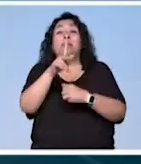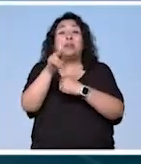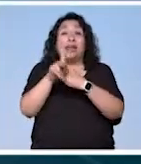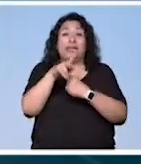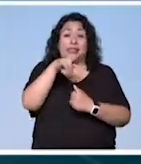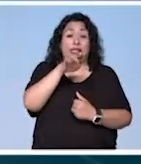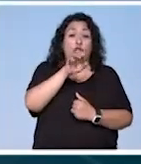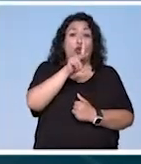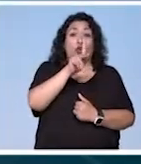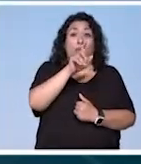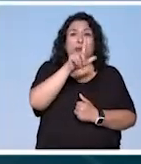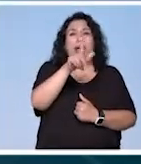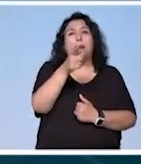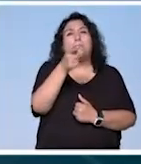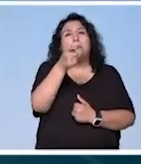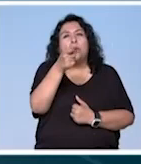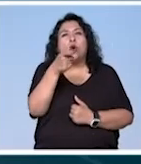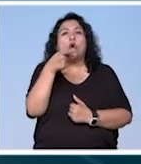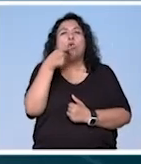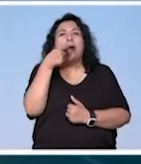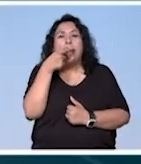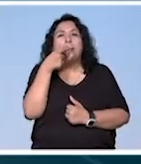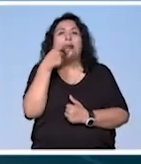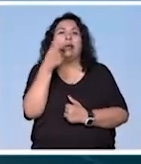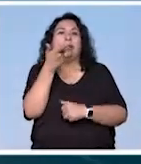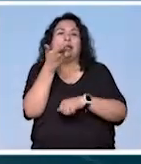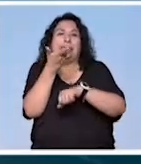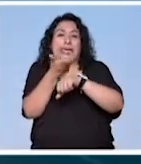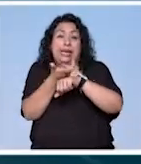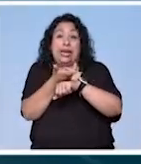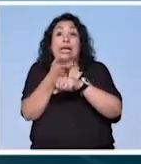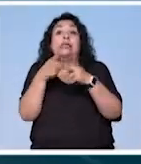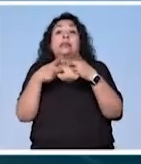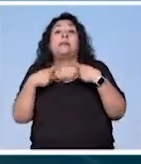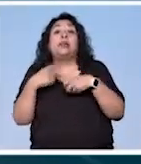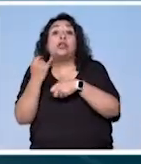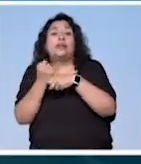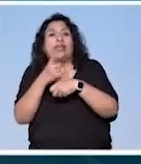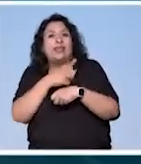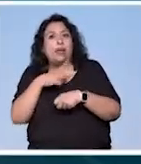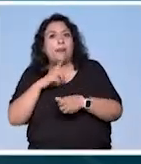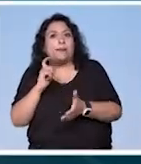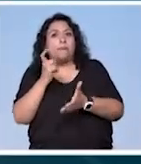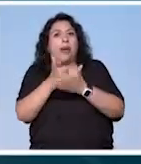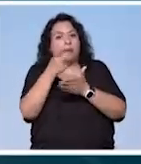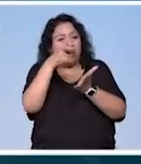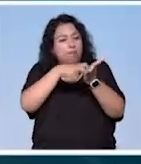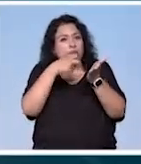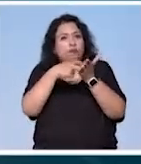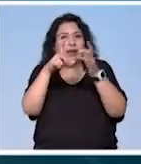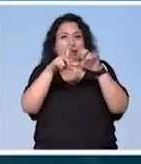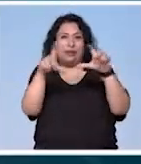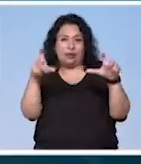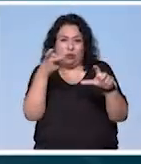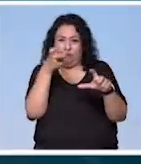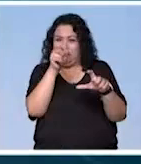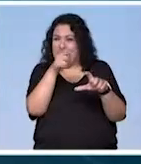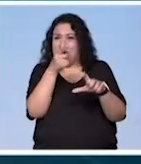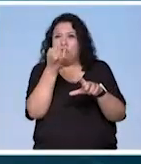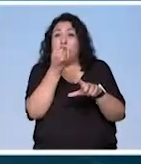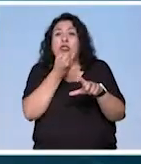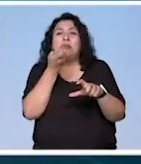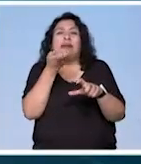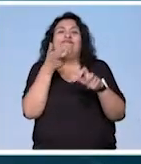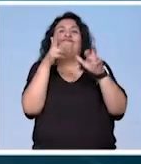naciones neotropicales pocos son los hablantes nativos del inglés, y los investigadores tienen que pagar por editar sus artículos en ese idioma, lo